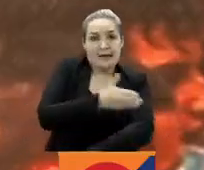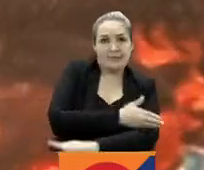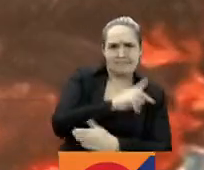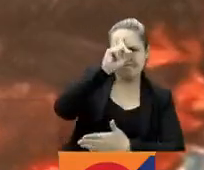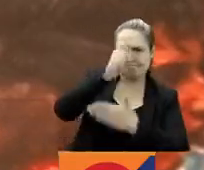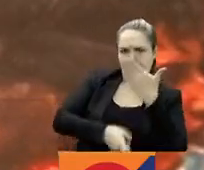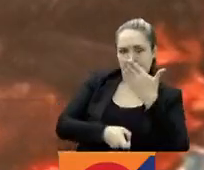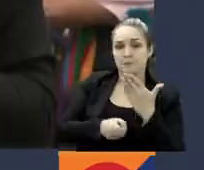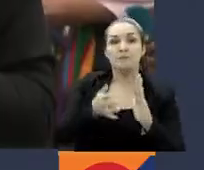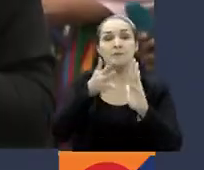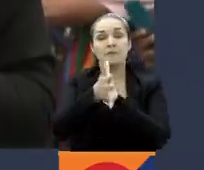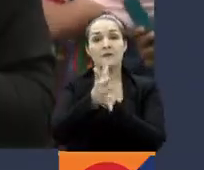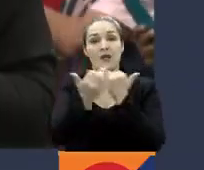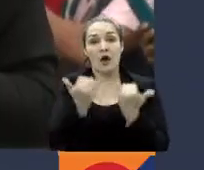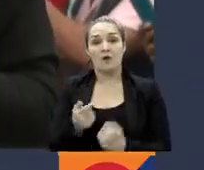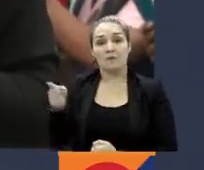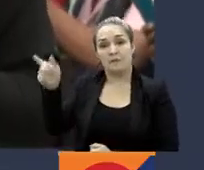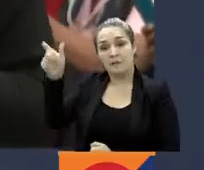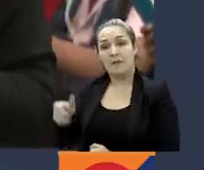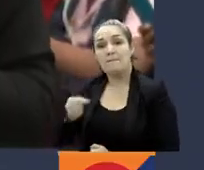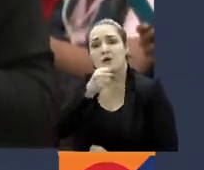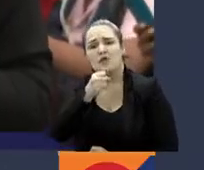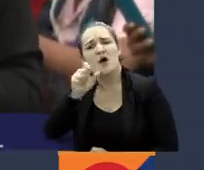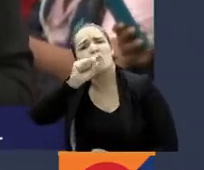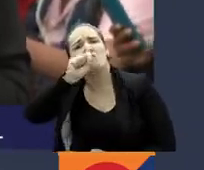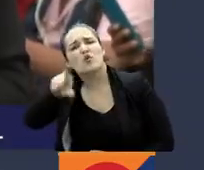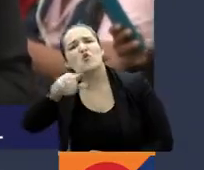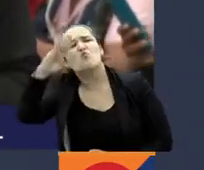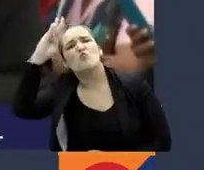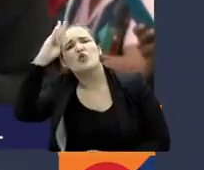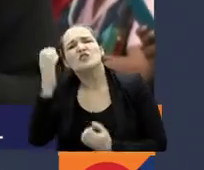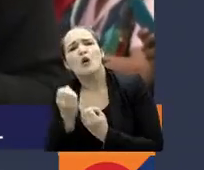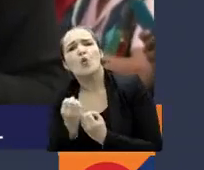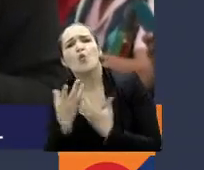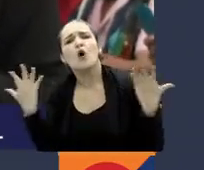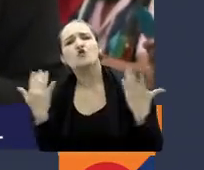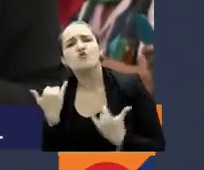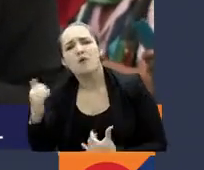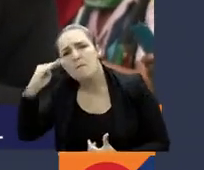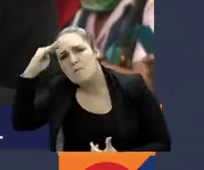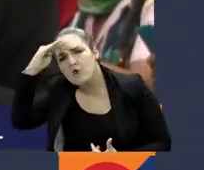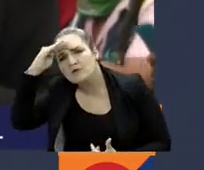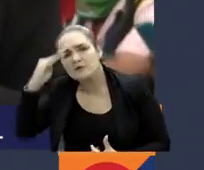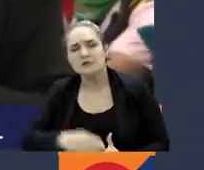hora con katie sánchez en bogotá cuantos policías acompañaran estas protestas lo escuchamos